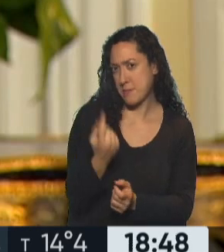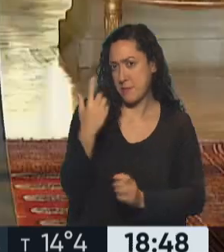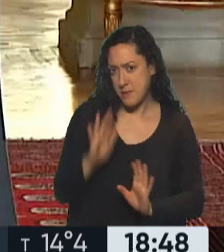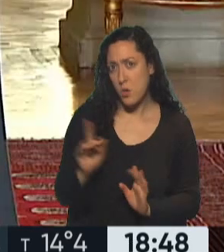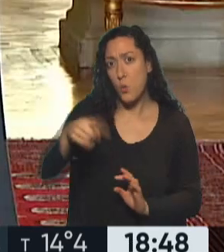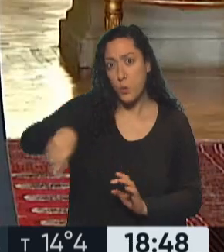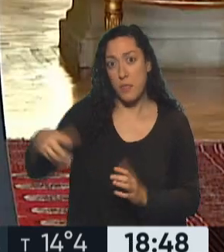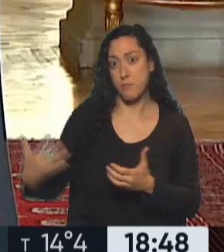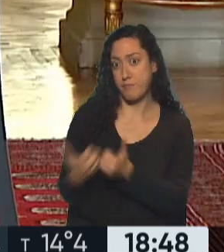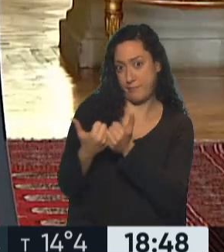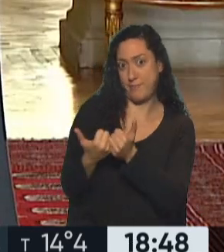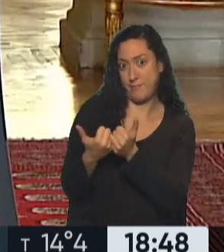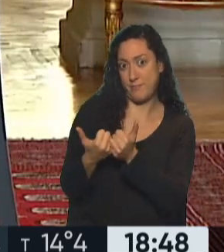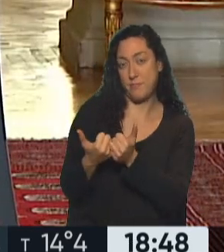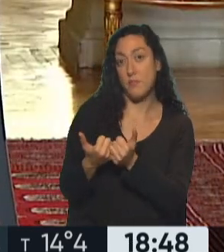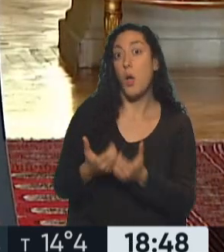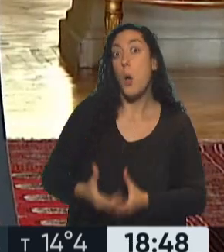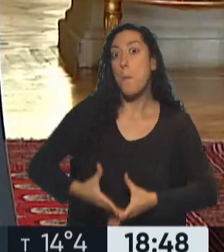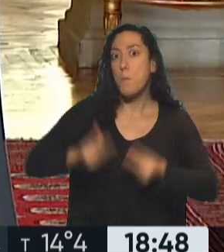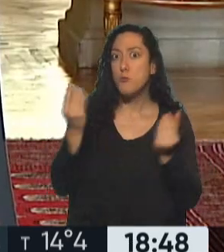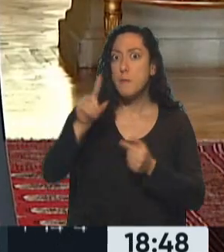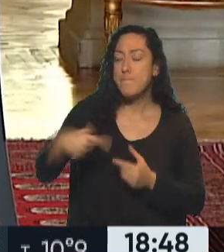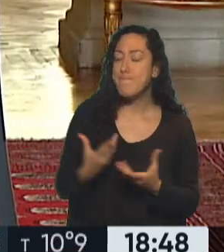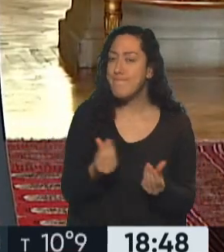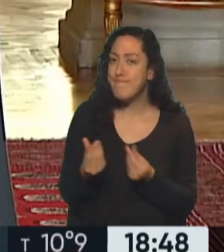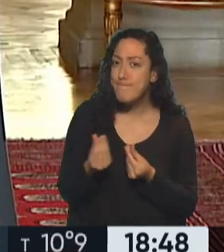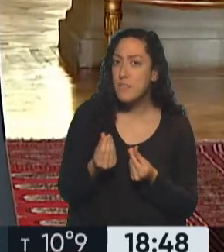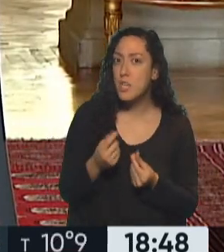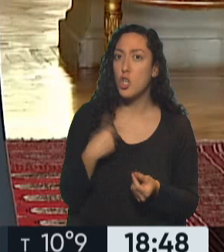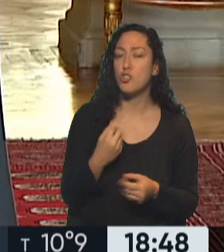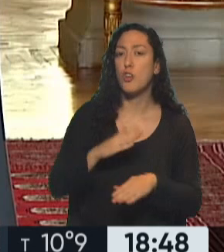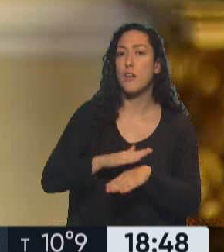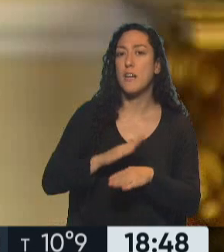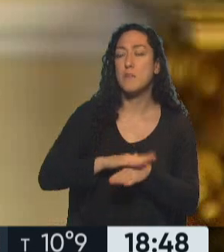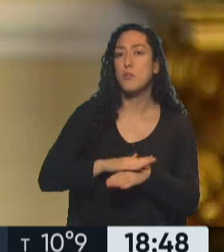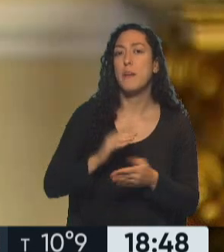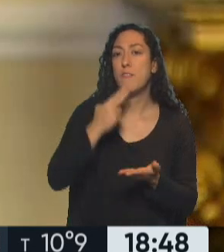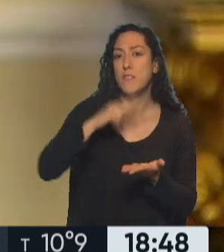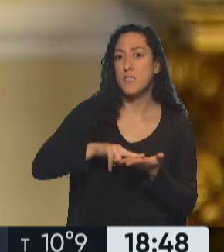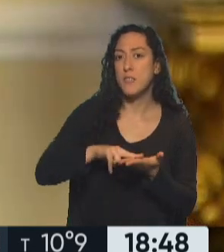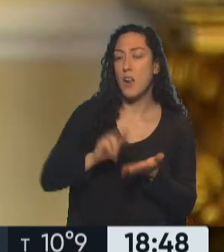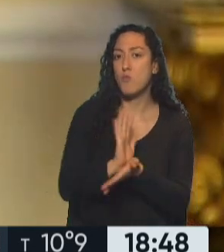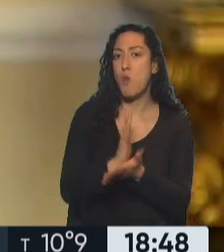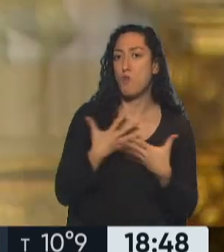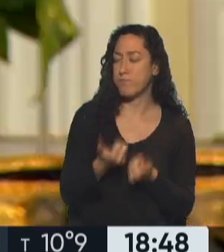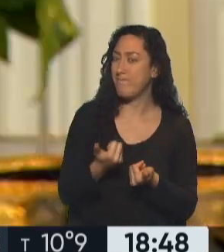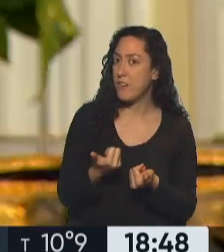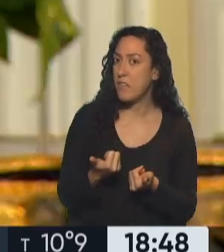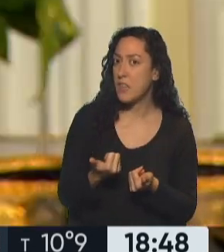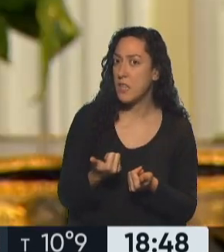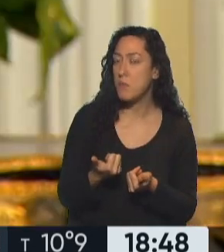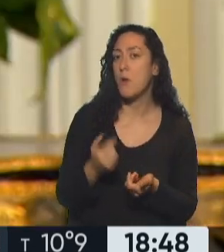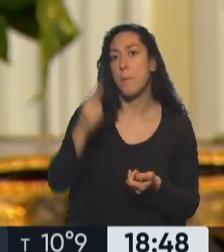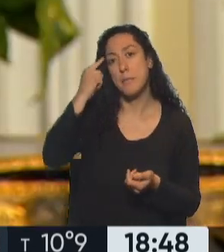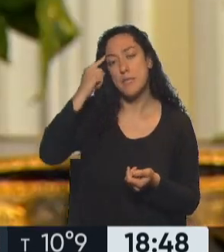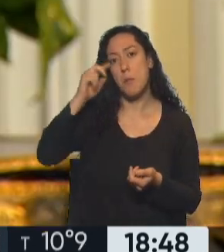camino. Eso muchas veces genera temores. Nosotros hemos defendido la responsabilidad fiscal como una hoja de